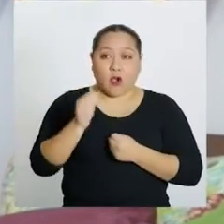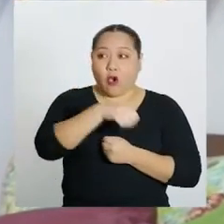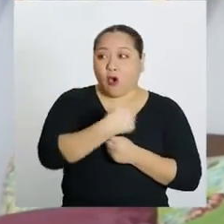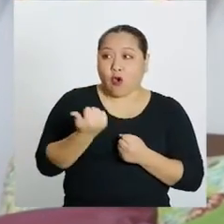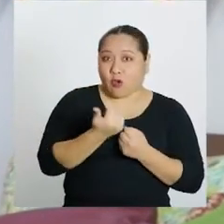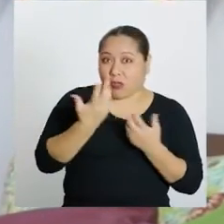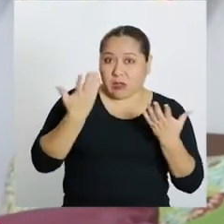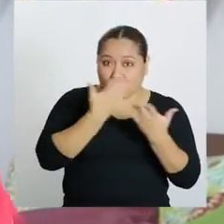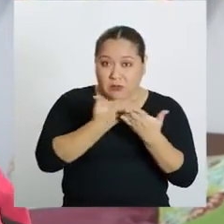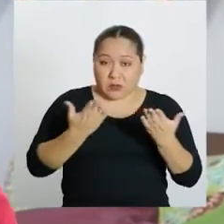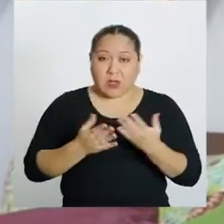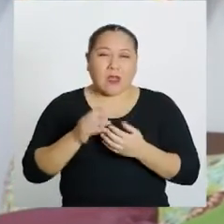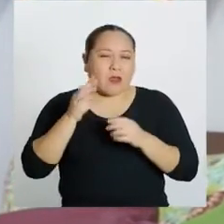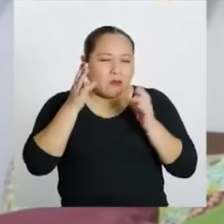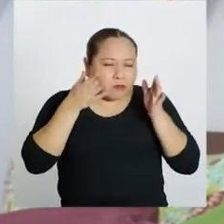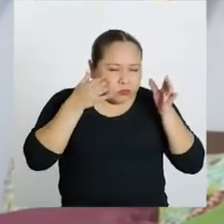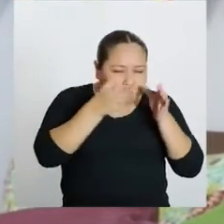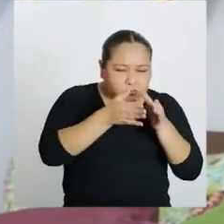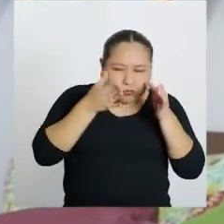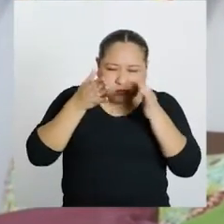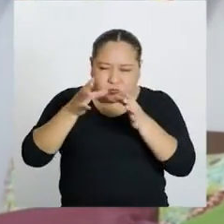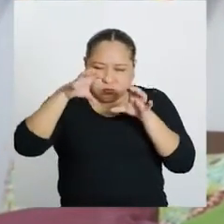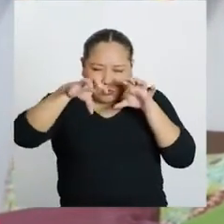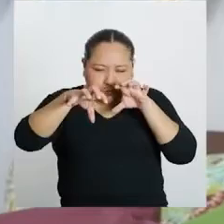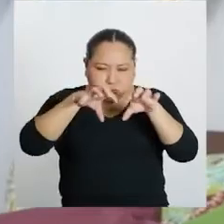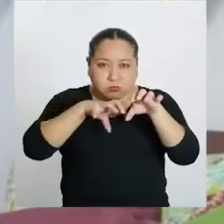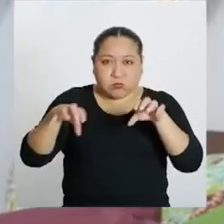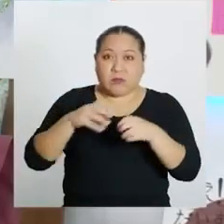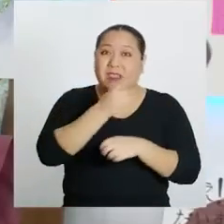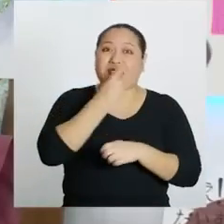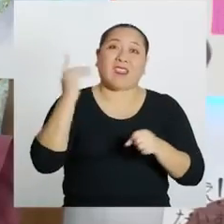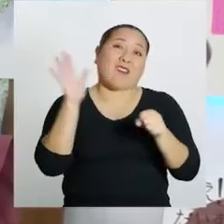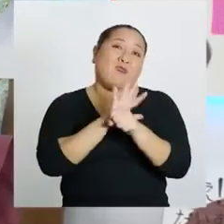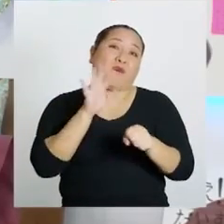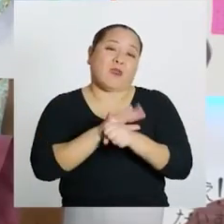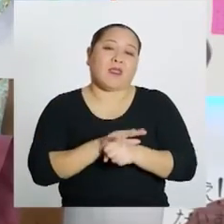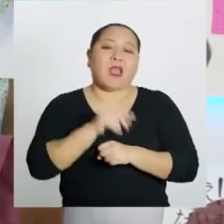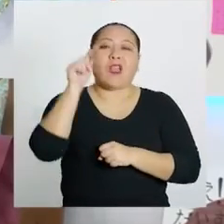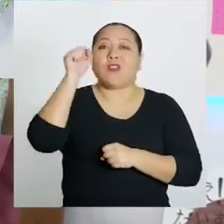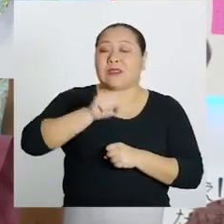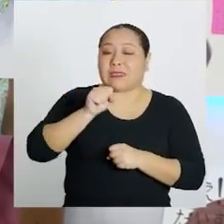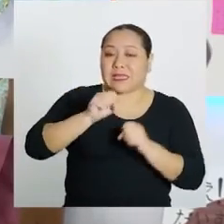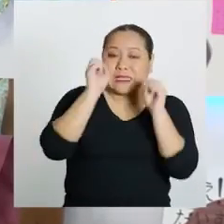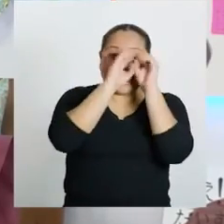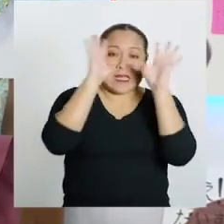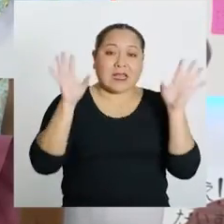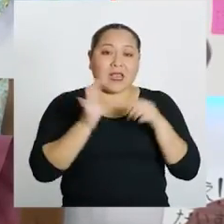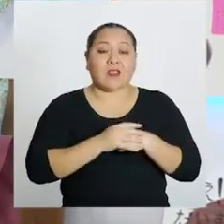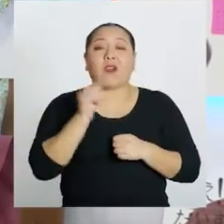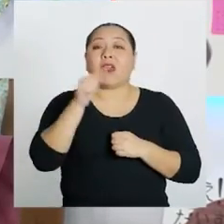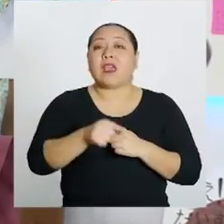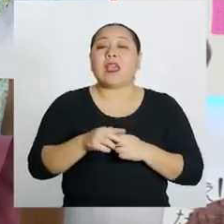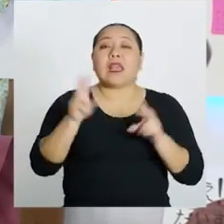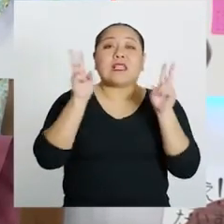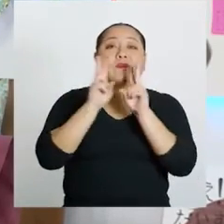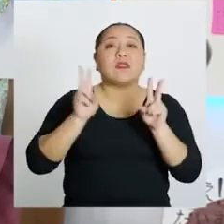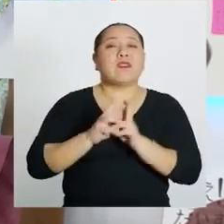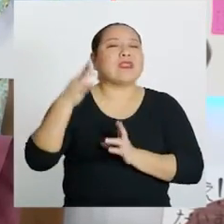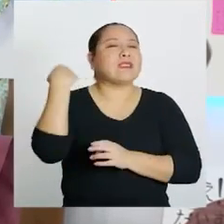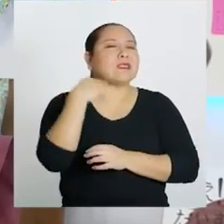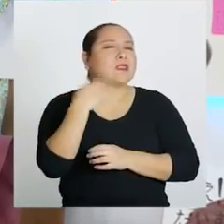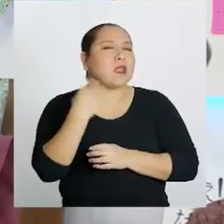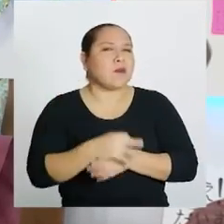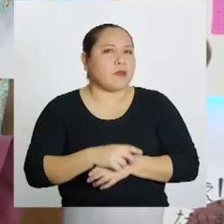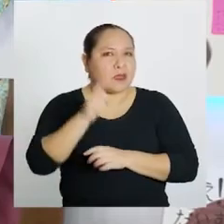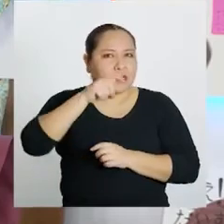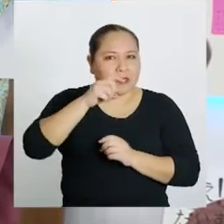sugerir proporciones específicas para tener una dieta completa. Lo que sí queda claro es que las verduras siempre deben